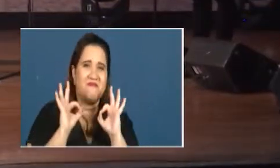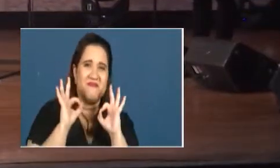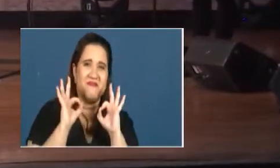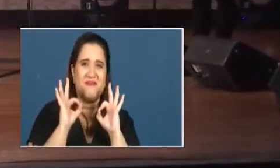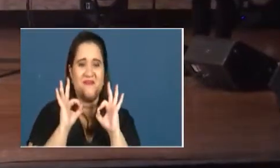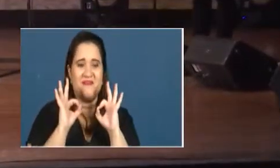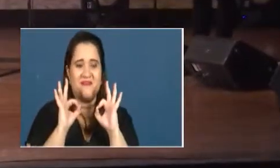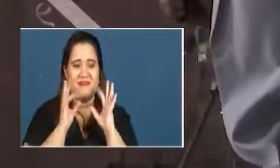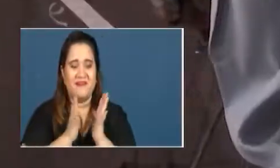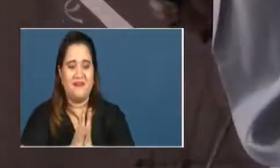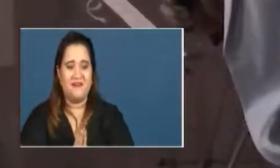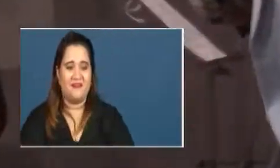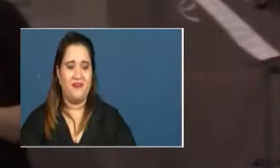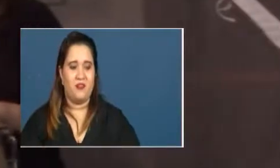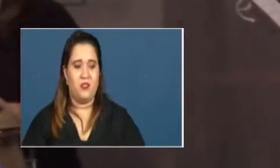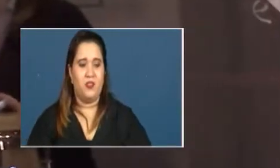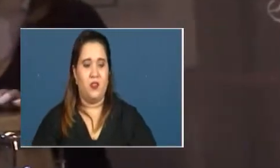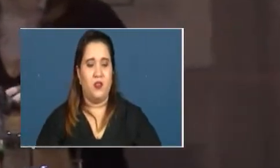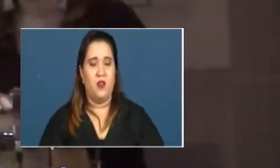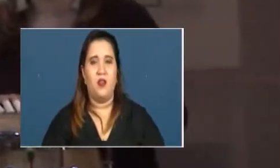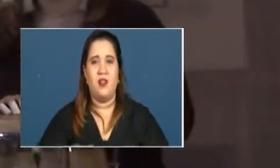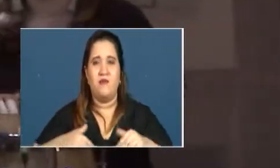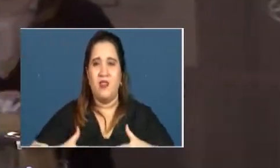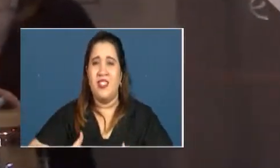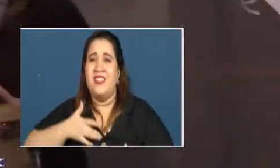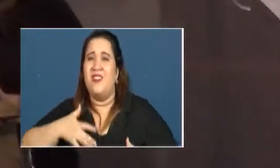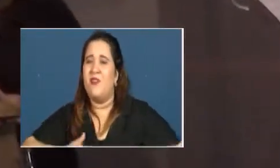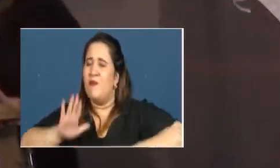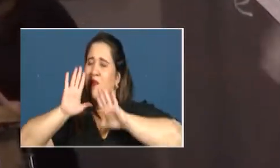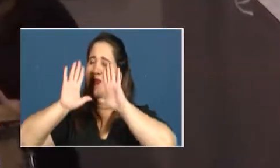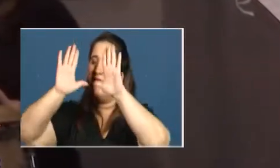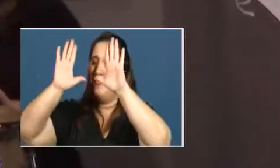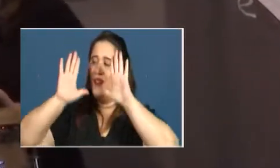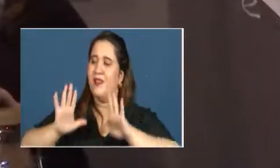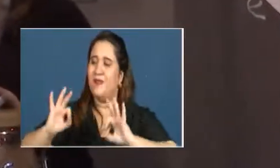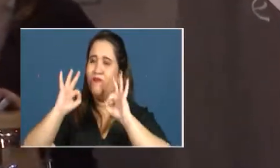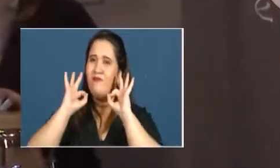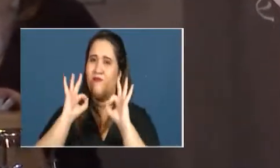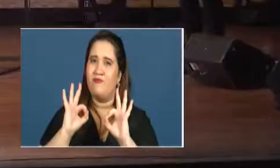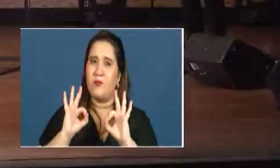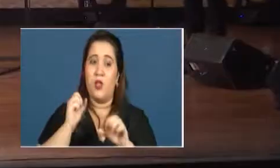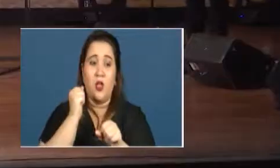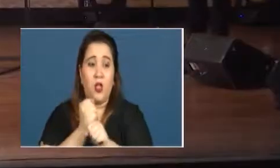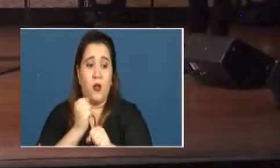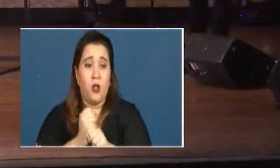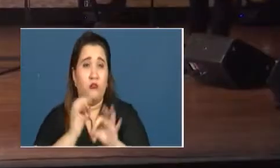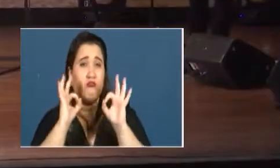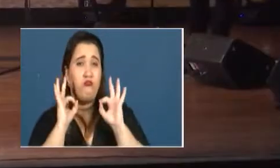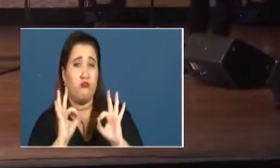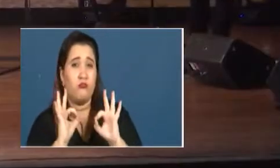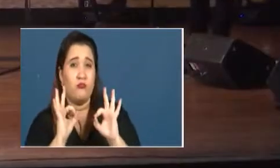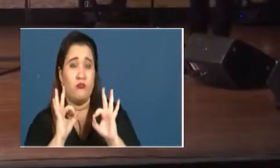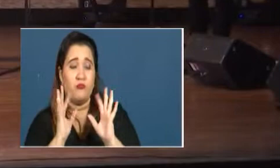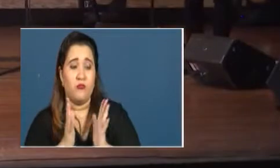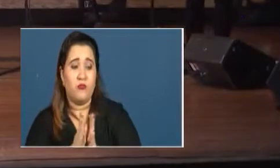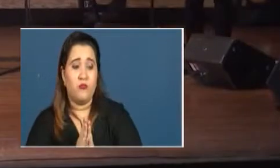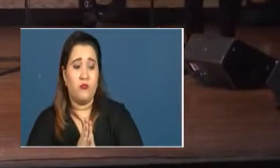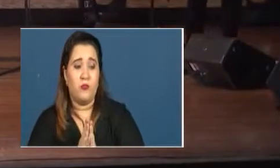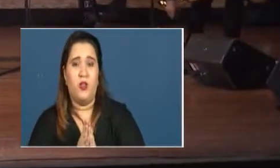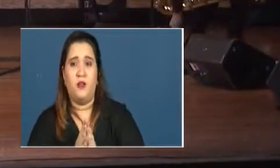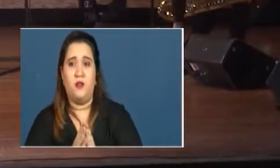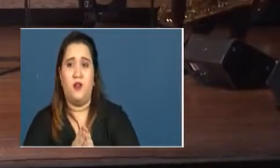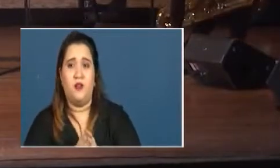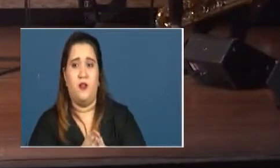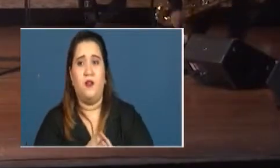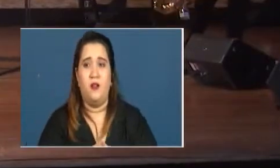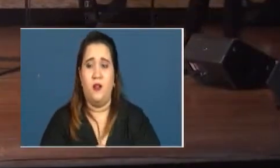Mi rey, así es. La estamos pasando excelentemente. Mira, estoy bien. Sudando, estoy trabajando. Al no, fin. Yo estoy. Yo tuve que ponerme ahí en el ventilador